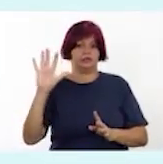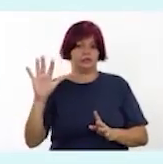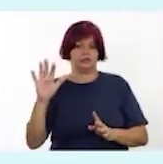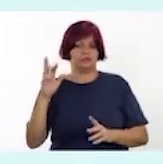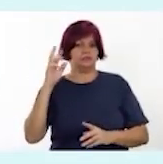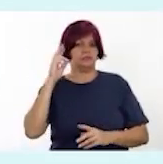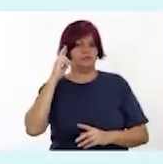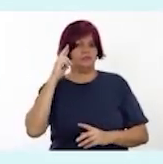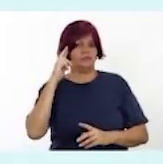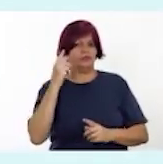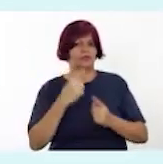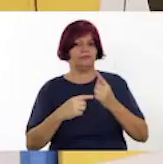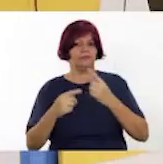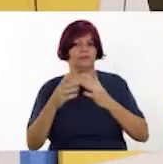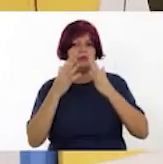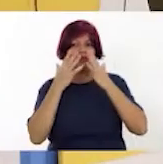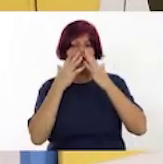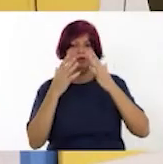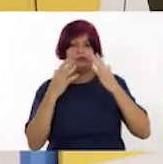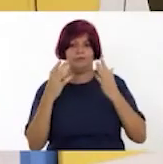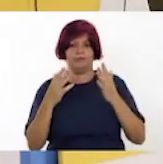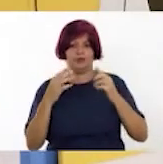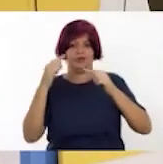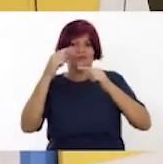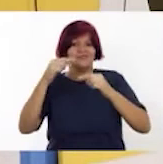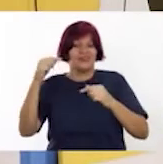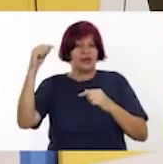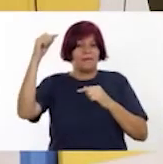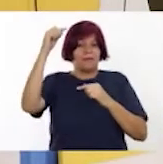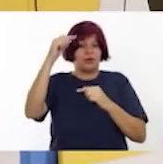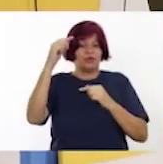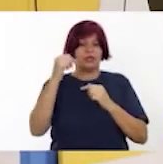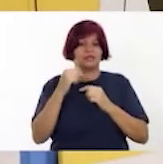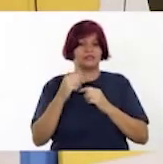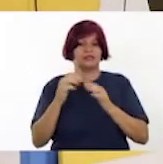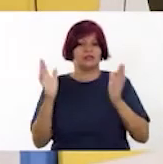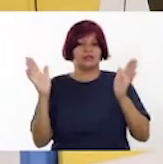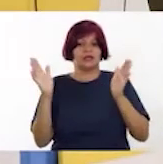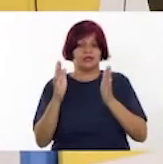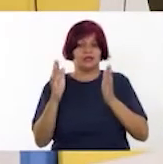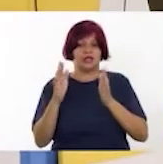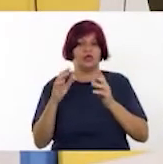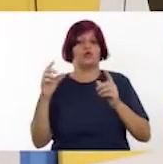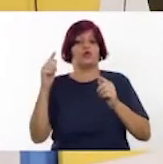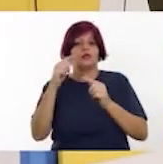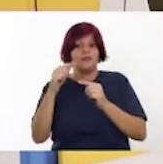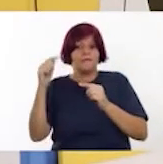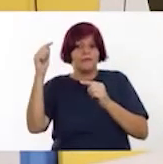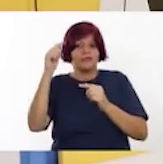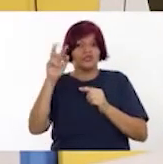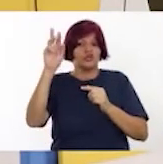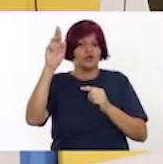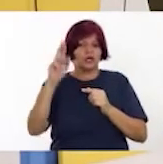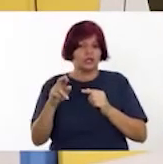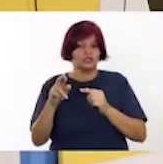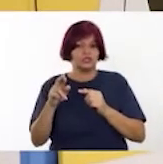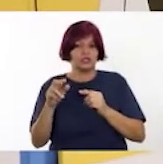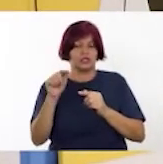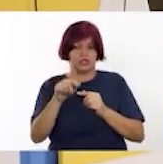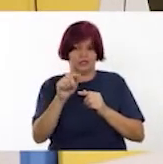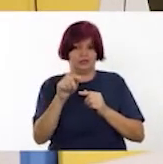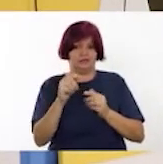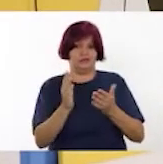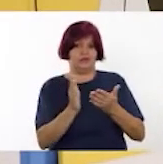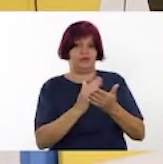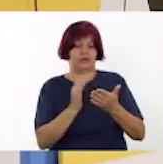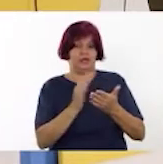que son importantes. Las potencias de exponente entero, las potencias de exponente racional que se encuentran en el memento del libro